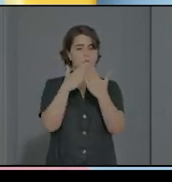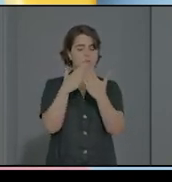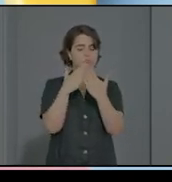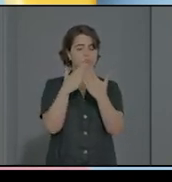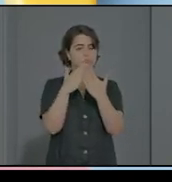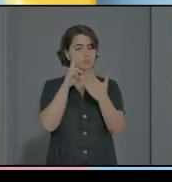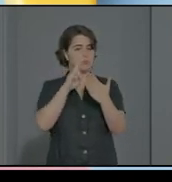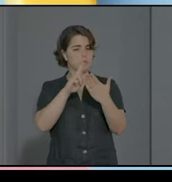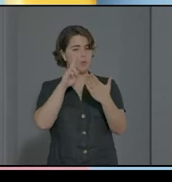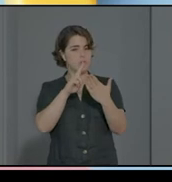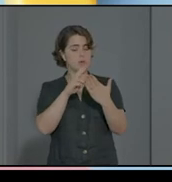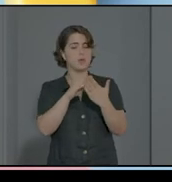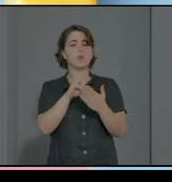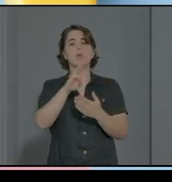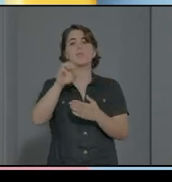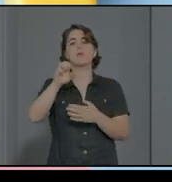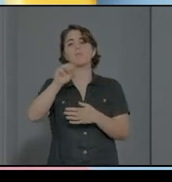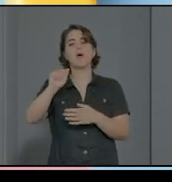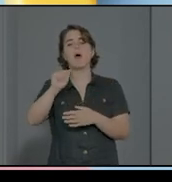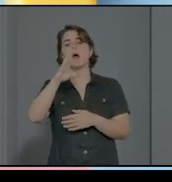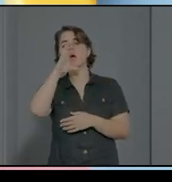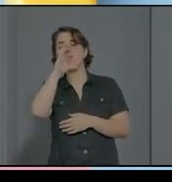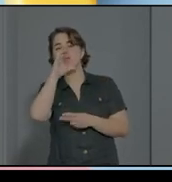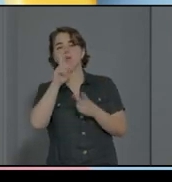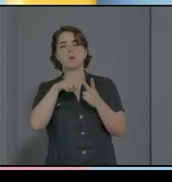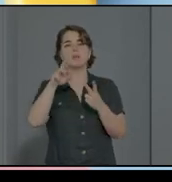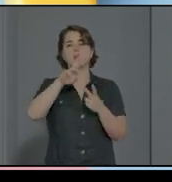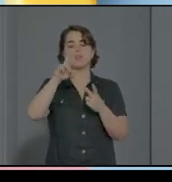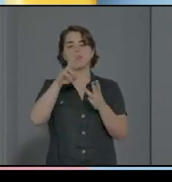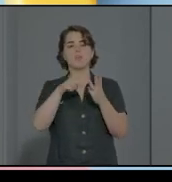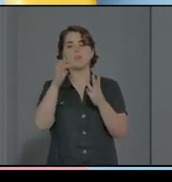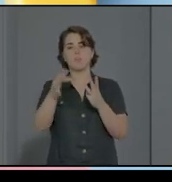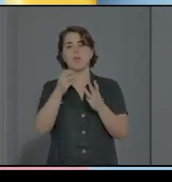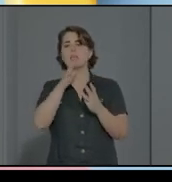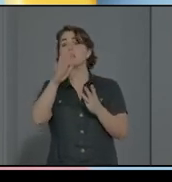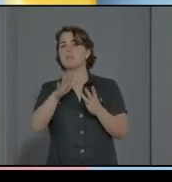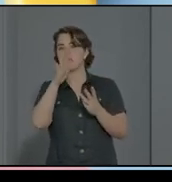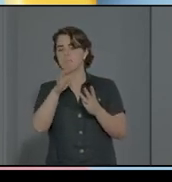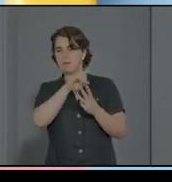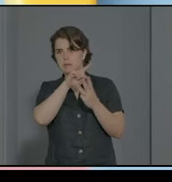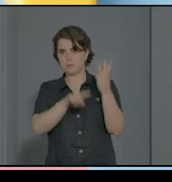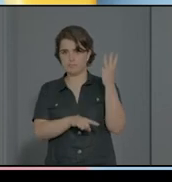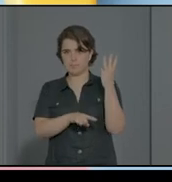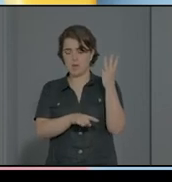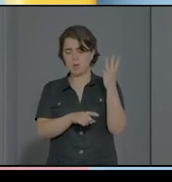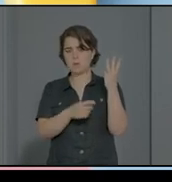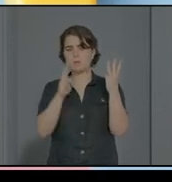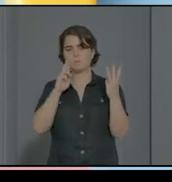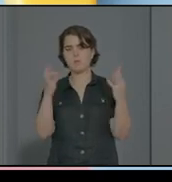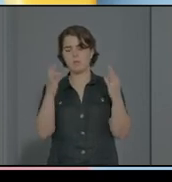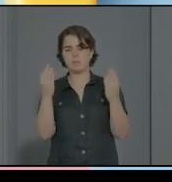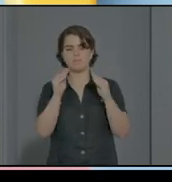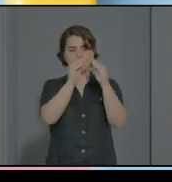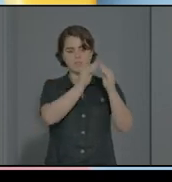Peppa Pig, Brave y Los Increíbles, vemos que hay una sincronía. A veces la sincronía